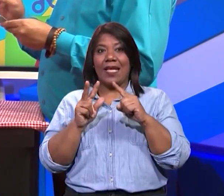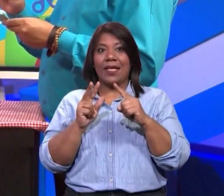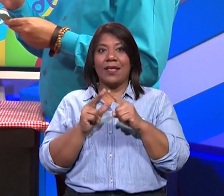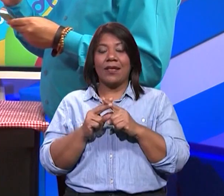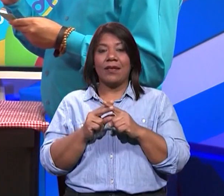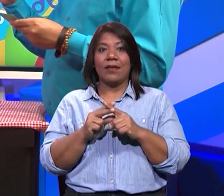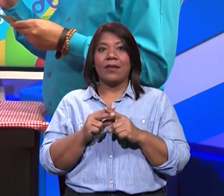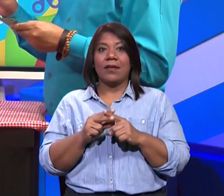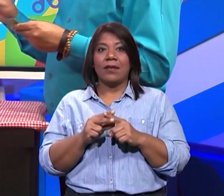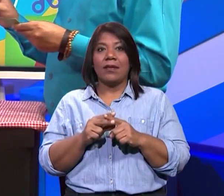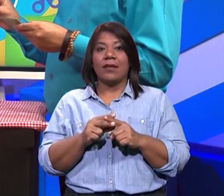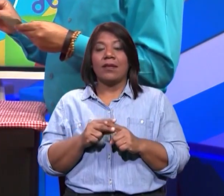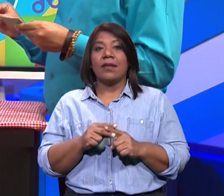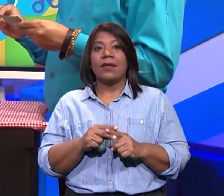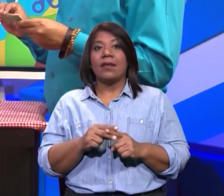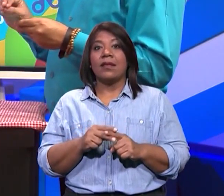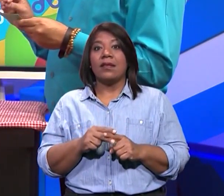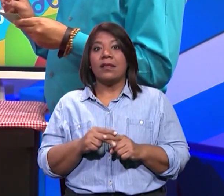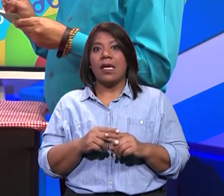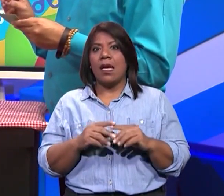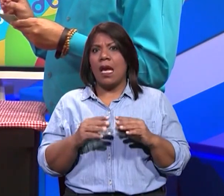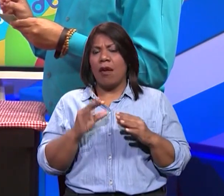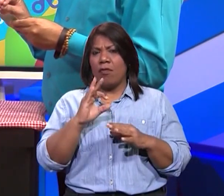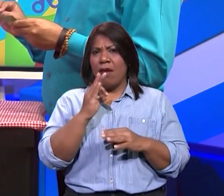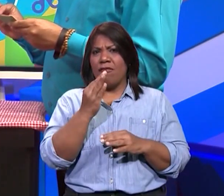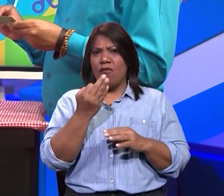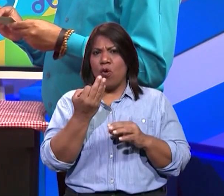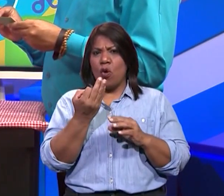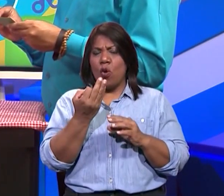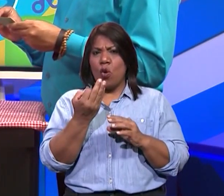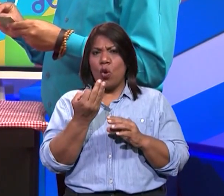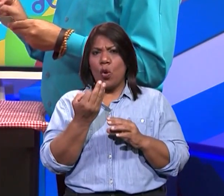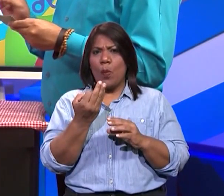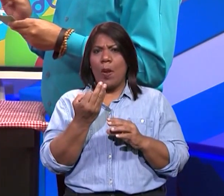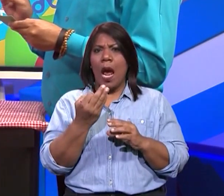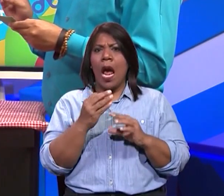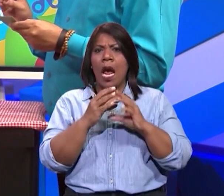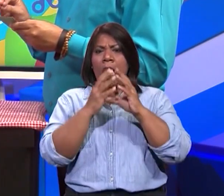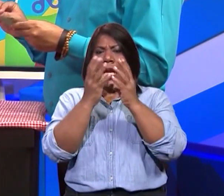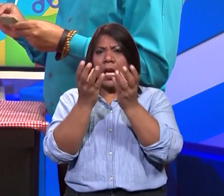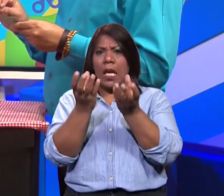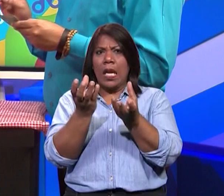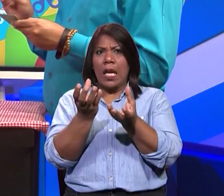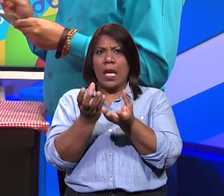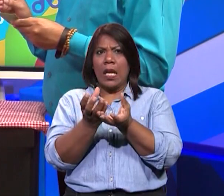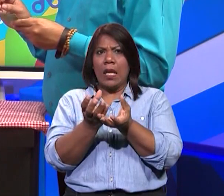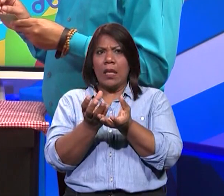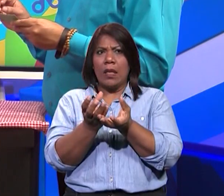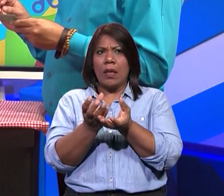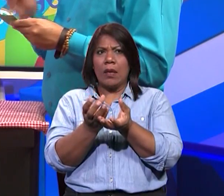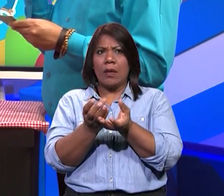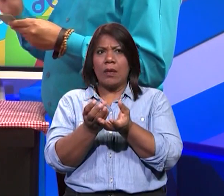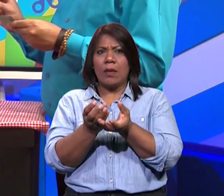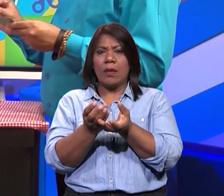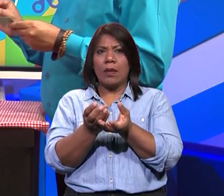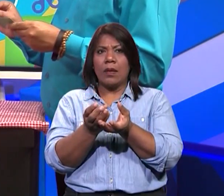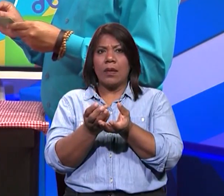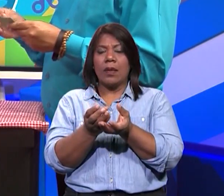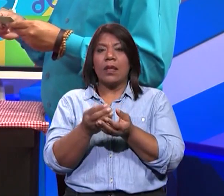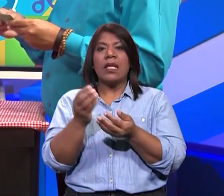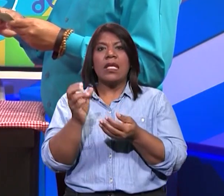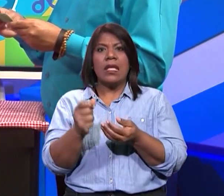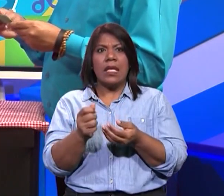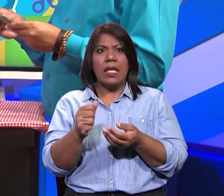cuerpo redondo y ovalado con membrana o máscara o